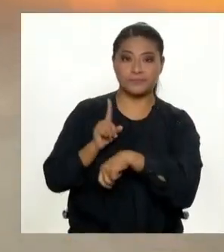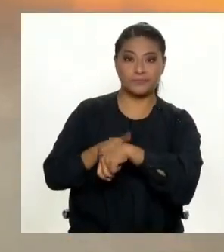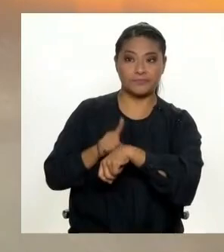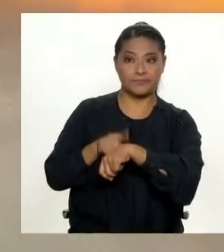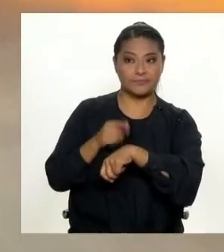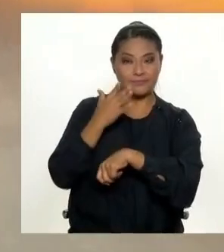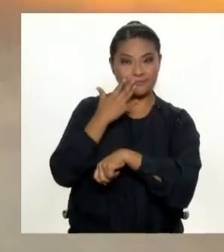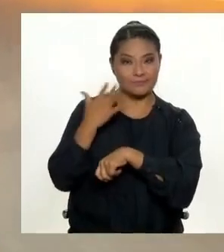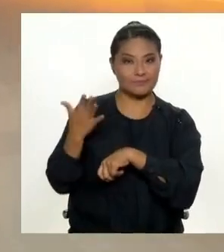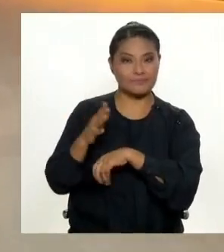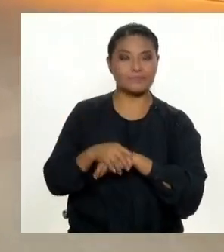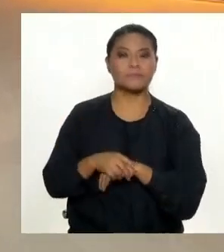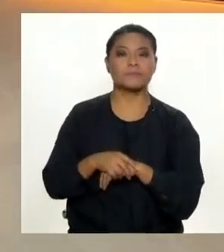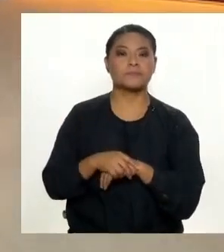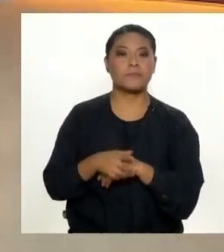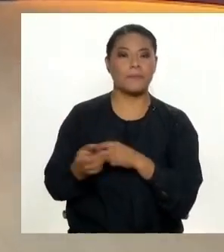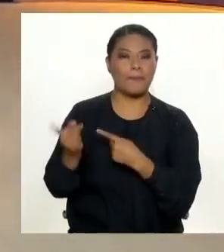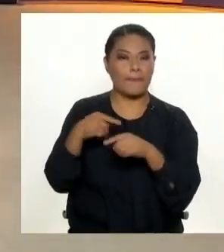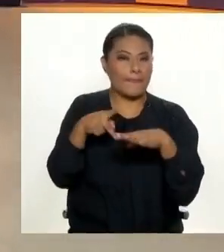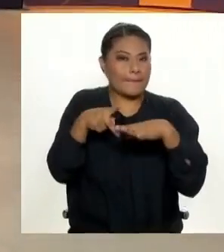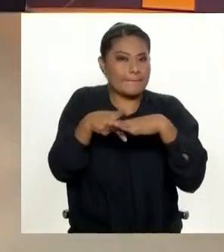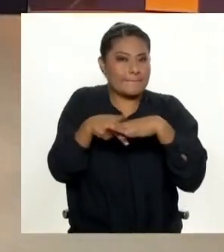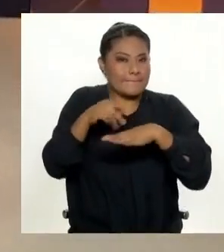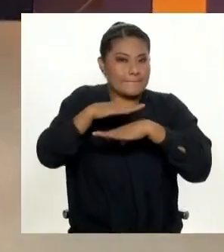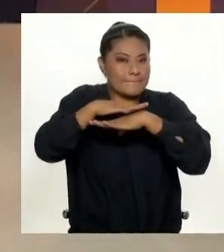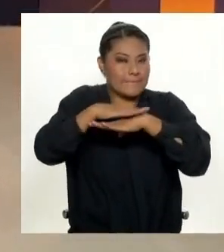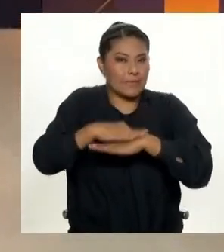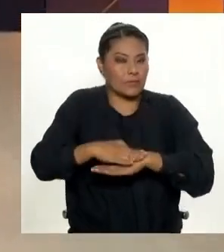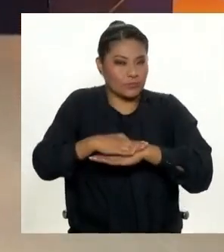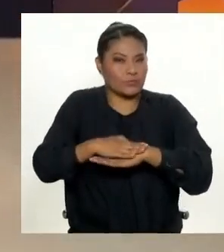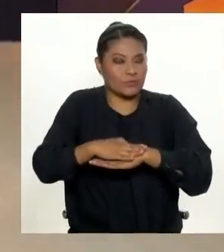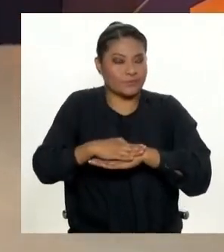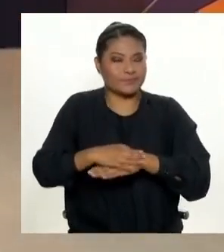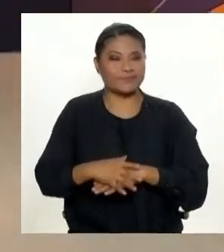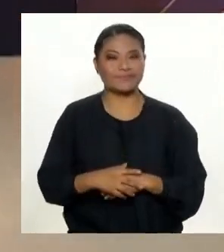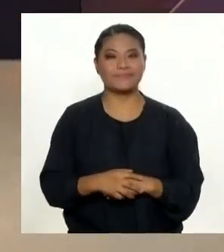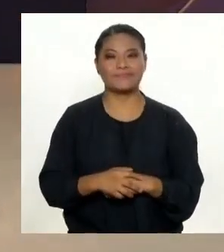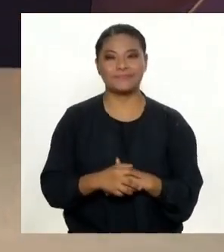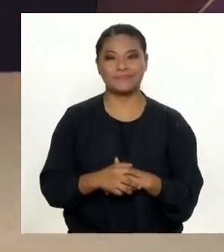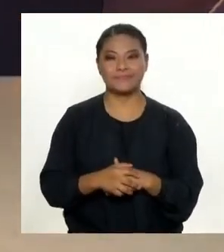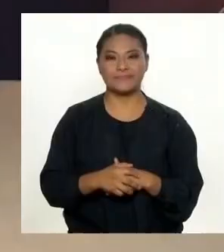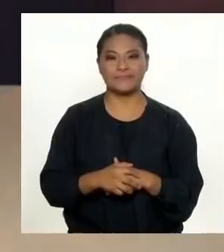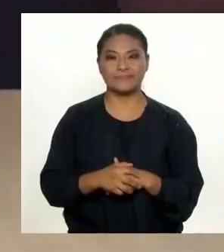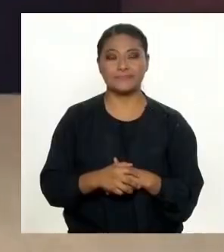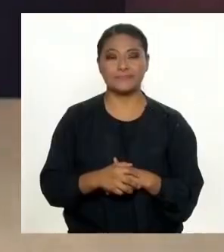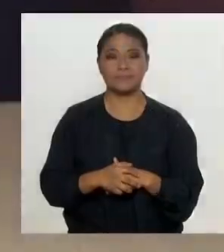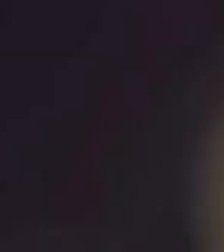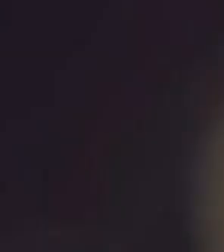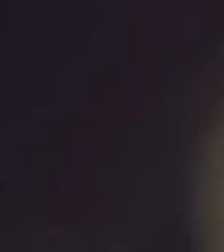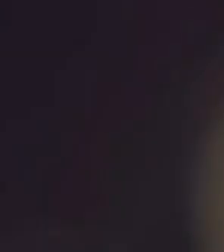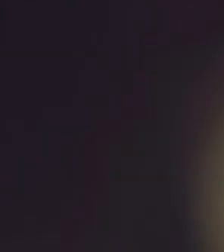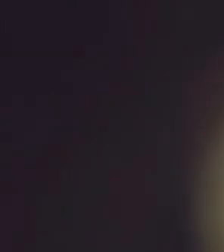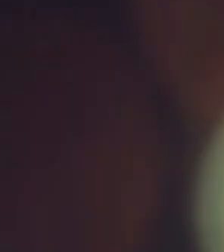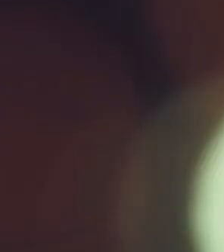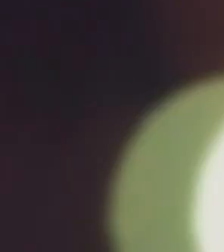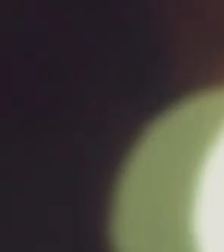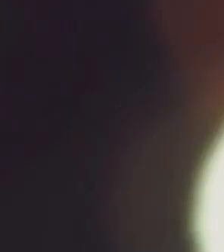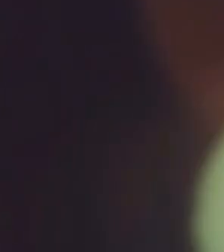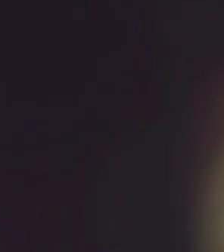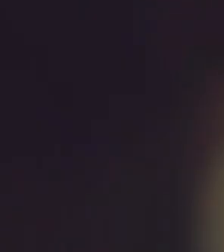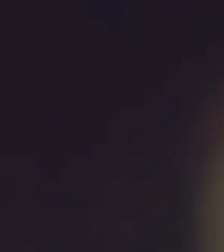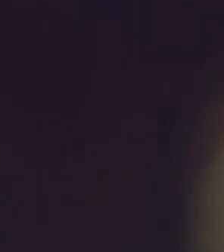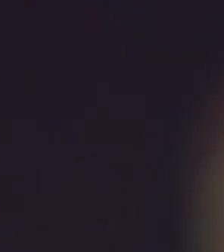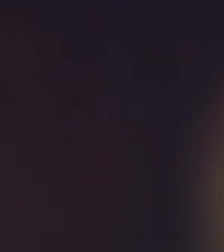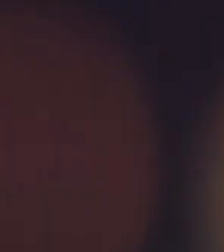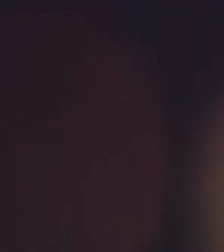19 minutos, nos vamos a una brevísima y nuestra primera pausa comercial. Vamos a ver también nuestras redes sociales, ahí las tenemos en pantalla muy